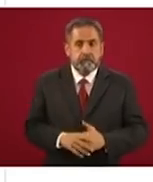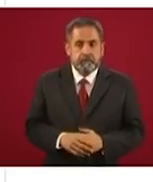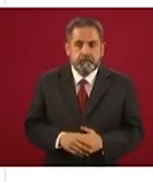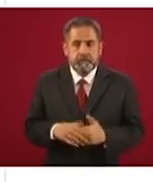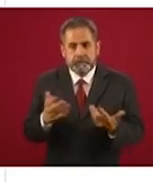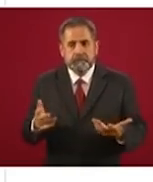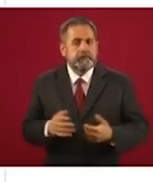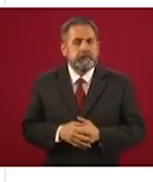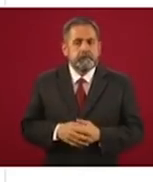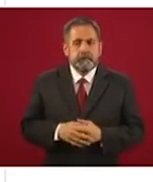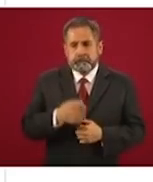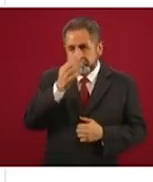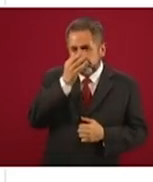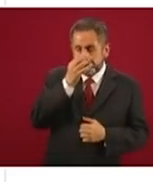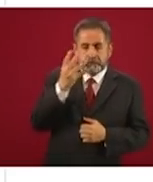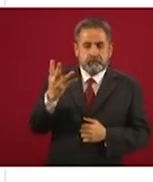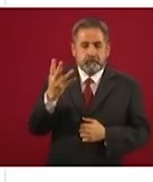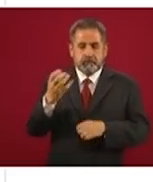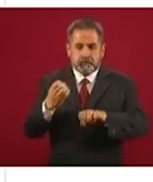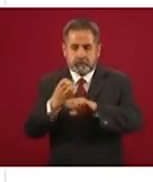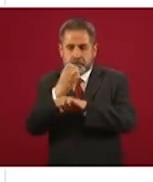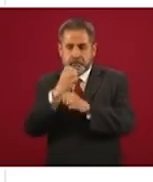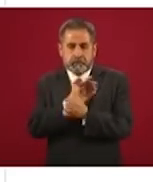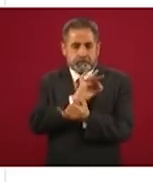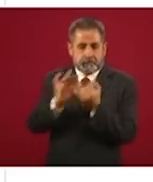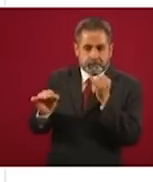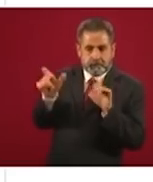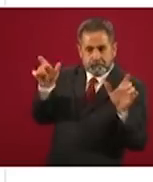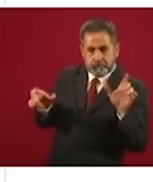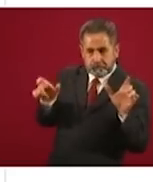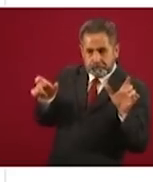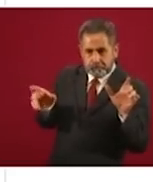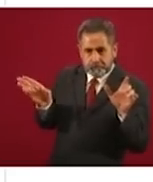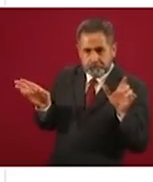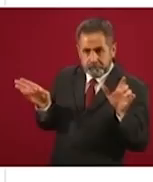Y solamente quedarían estos 4 estados que están en la última